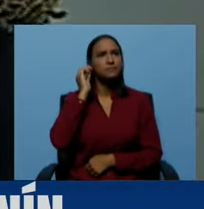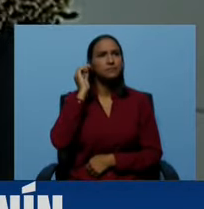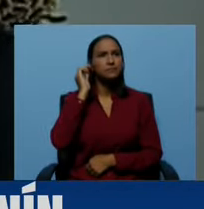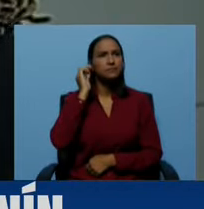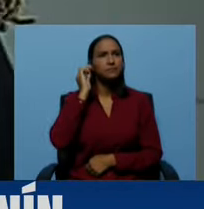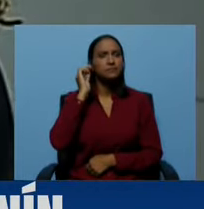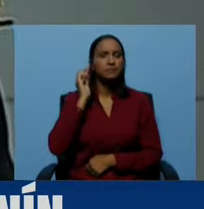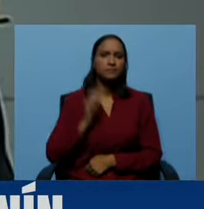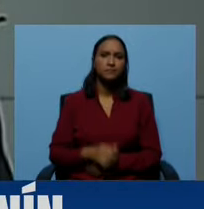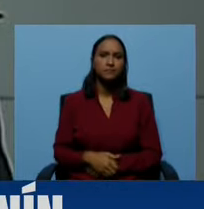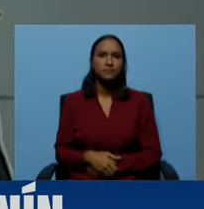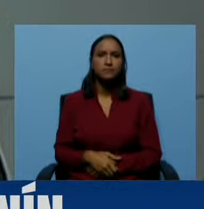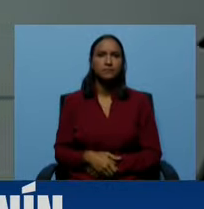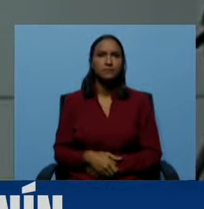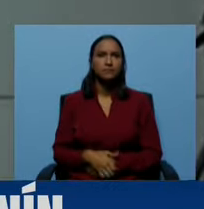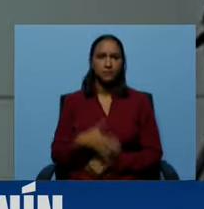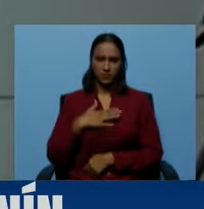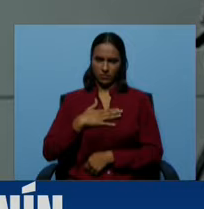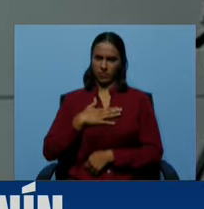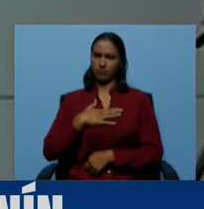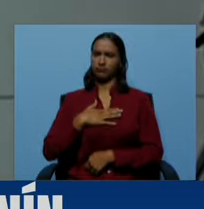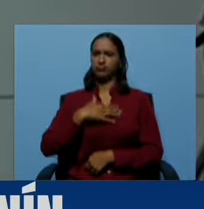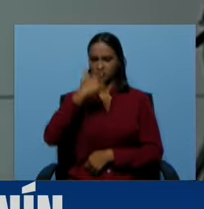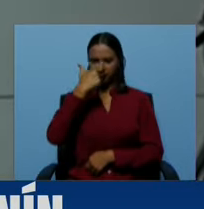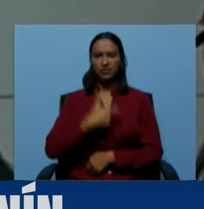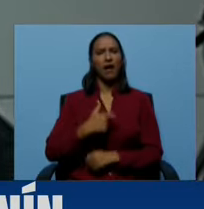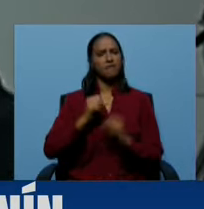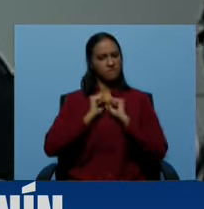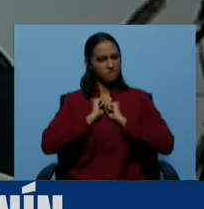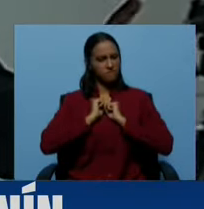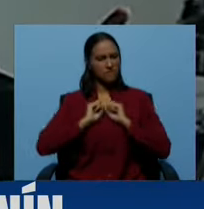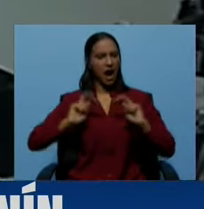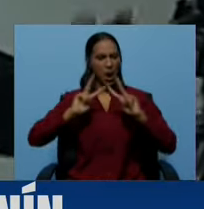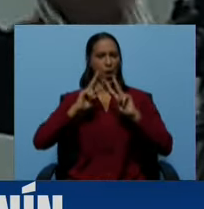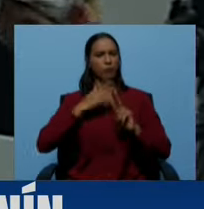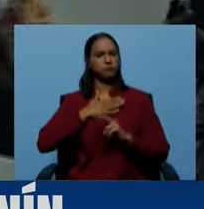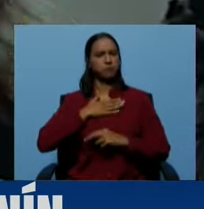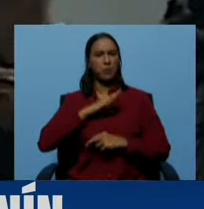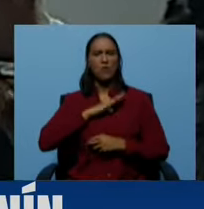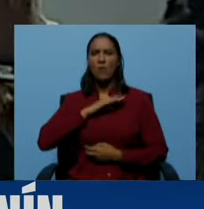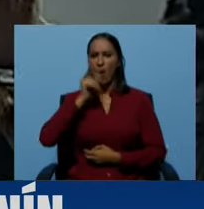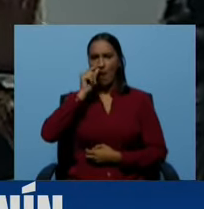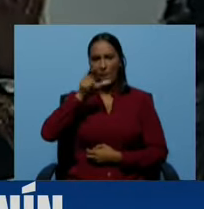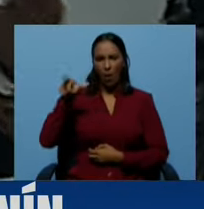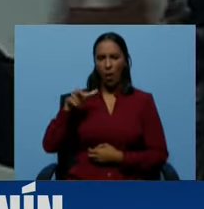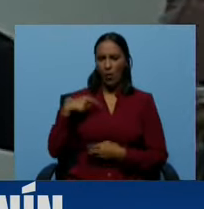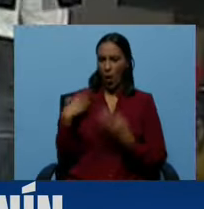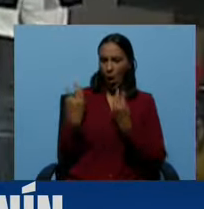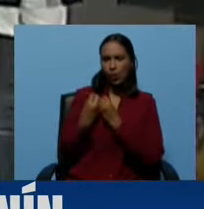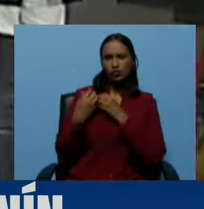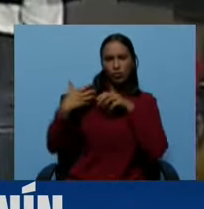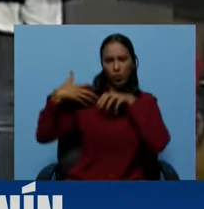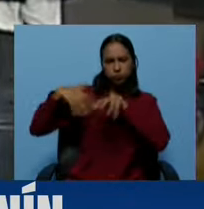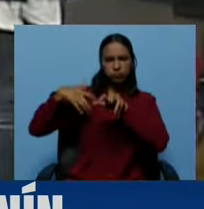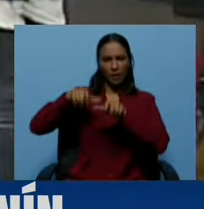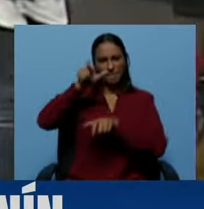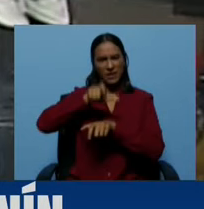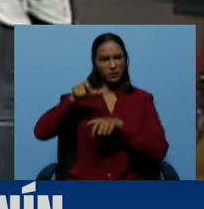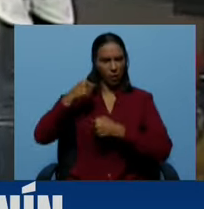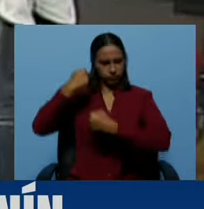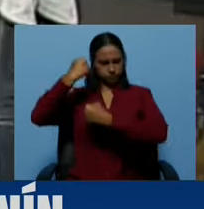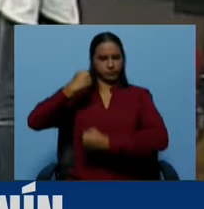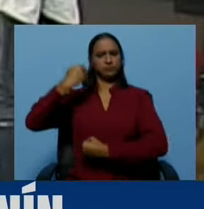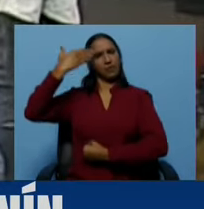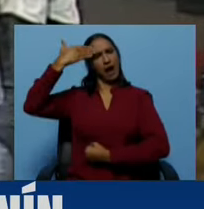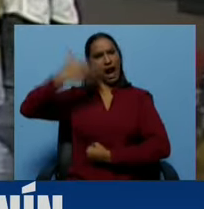He contado con el valor de hombres importantes y de un ejército aguerrido, pero destaco